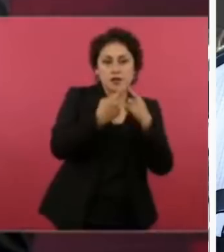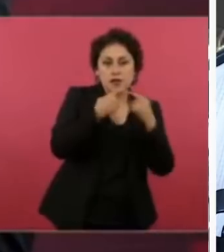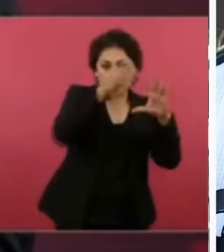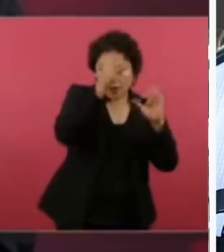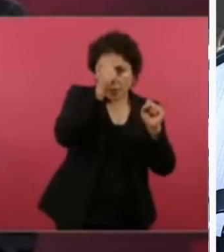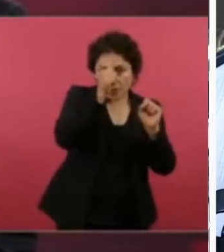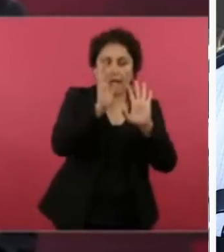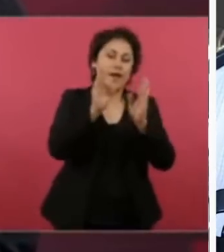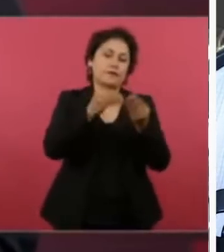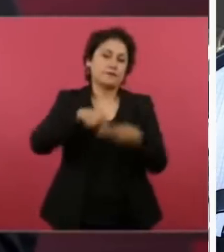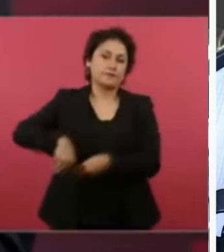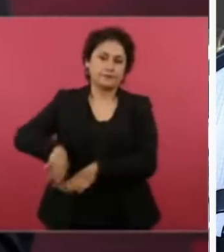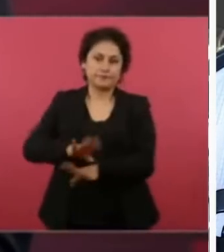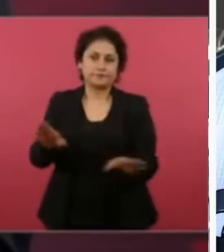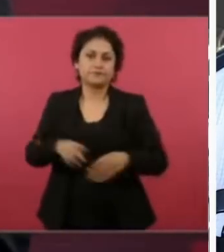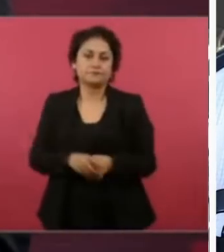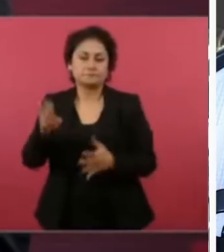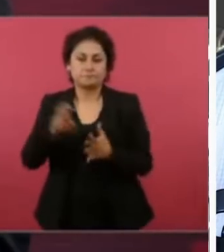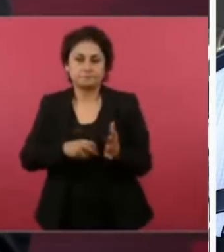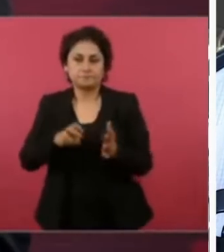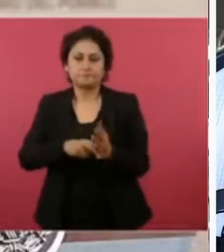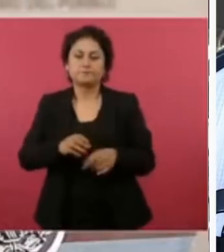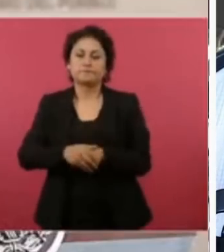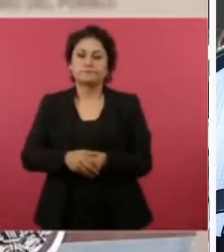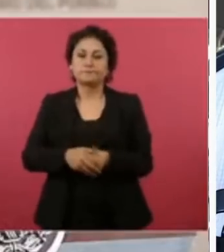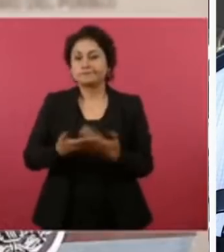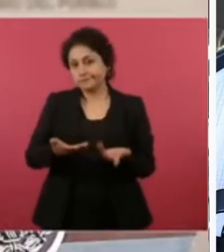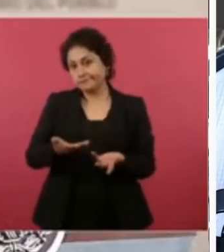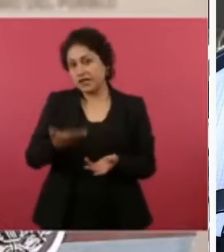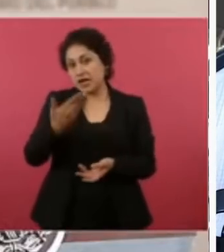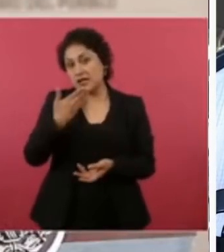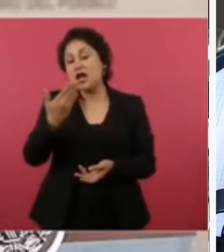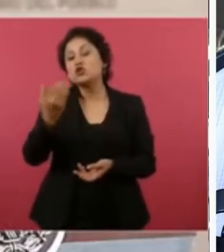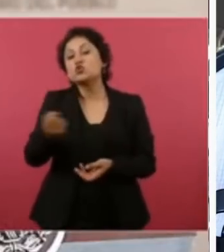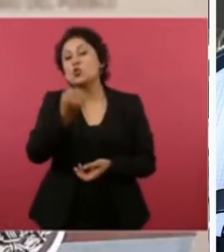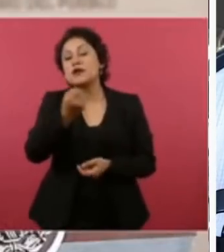porque no es recomendable que haya guerras comerciales,